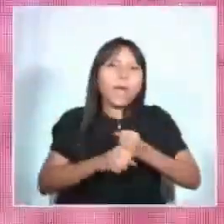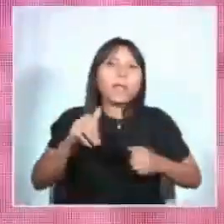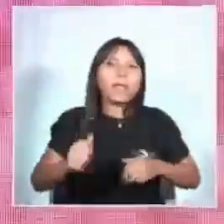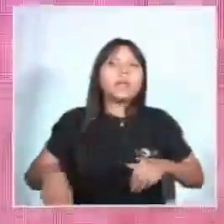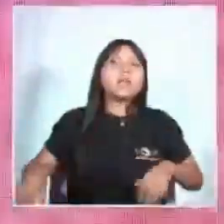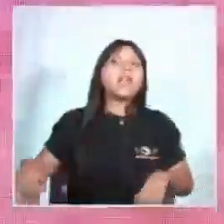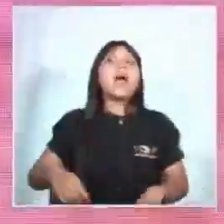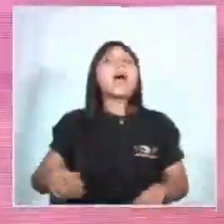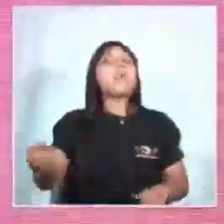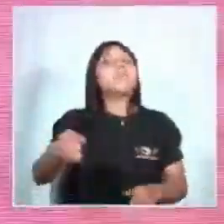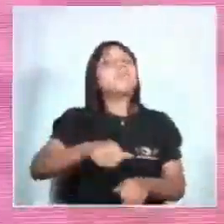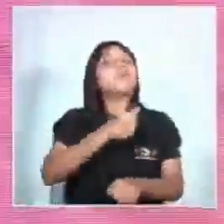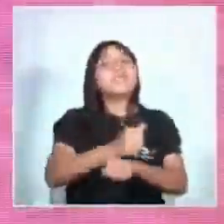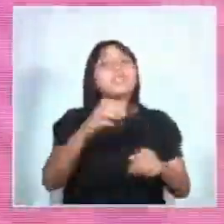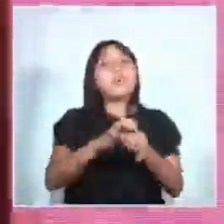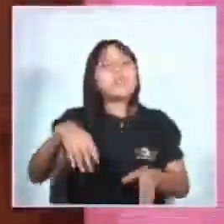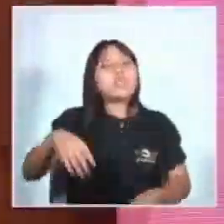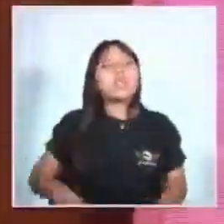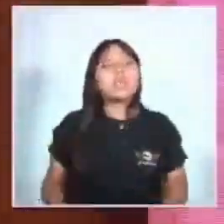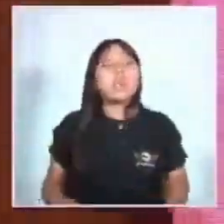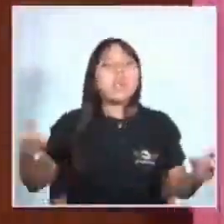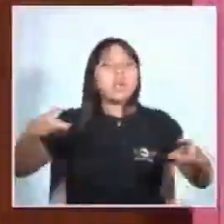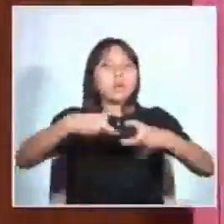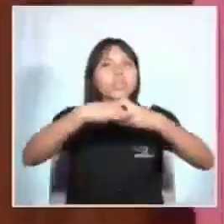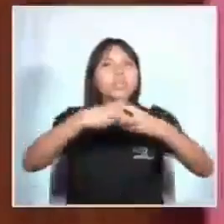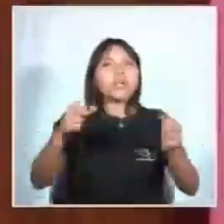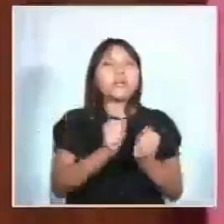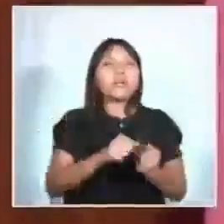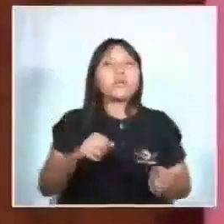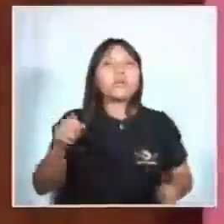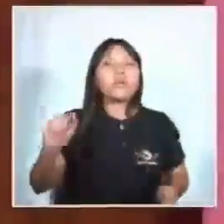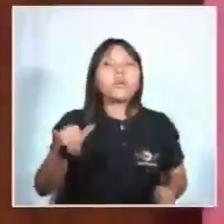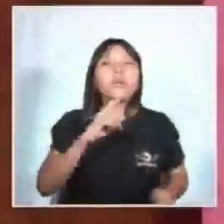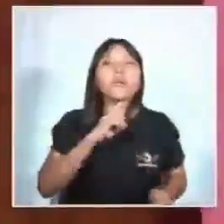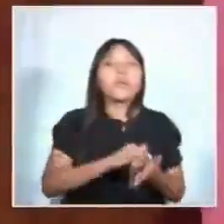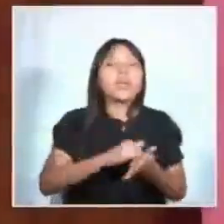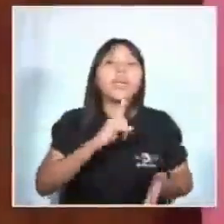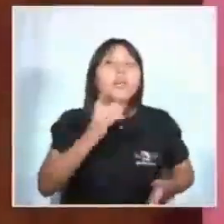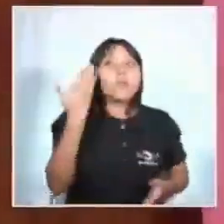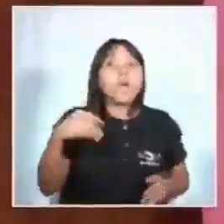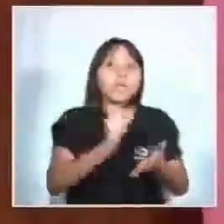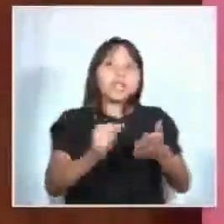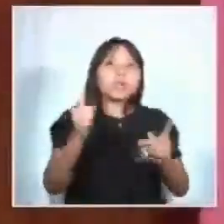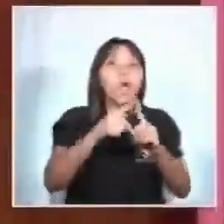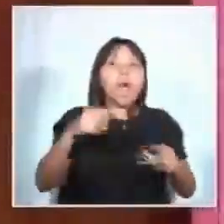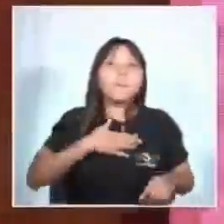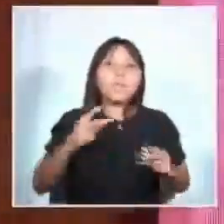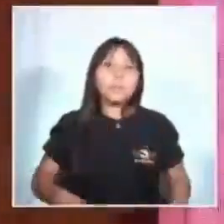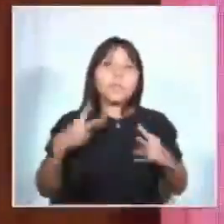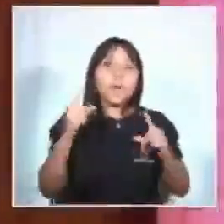posición para poder entonces conectar con lo que fue escrito tocante a tu vida, a mi vida, desde la